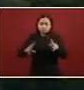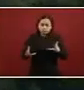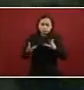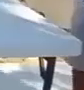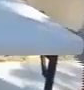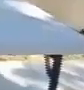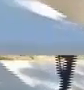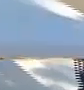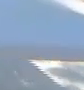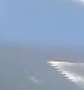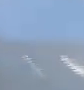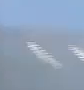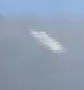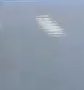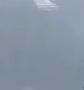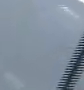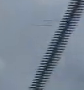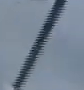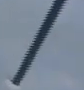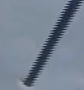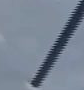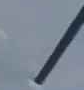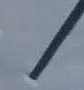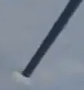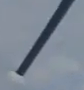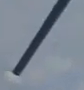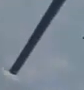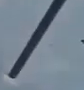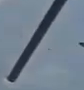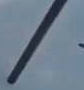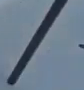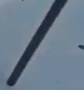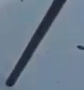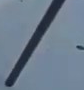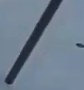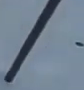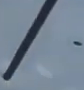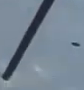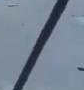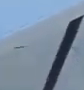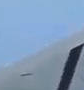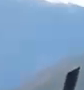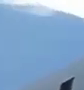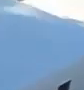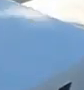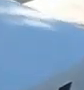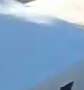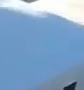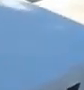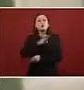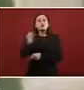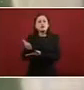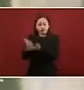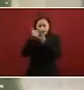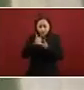enviarme un formato en donde tengo que contestar algunas preguntas que tienen que ver con